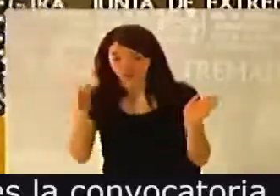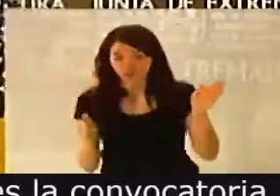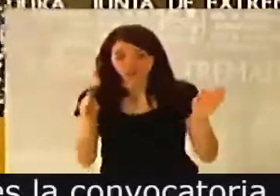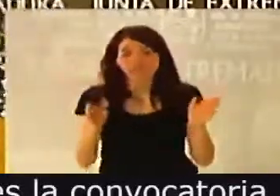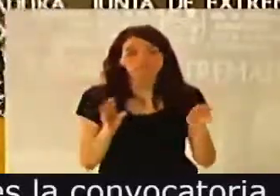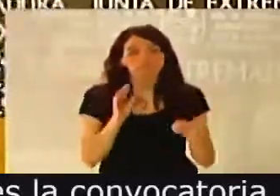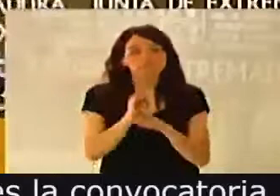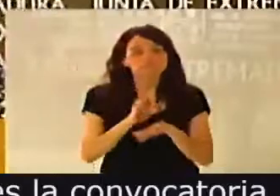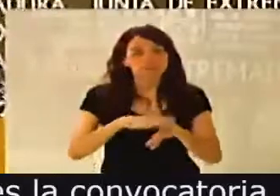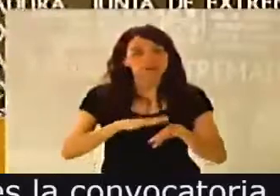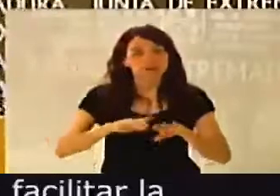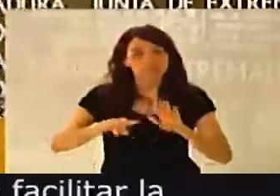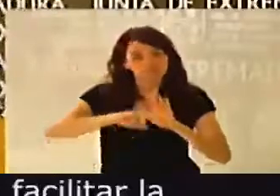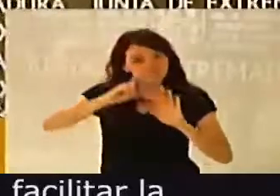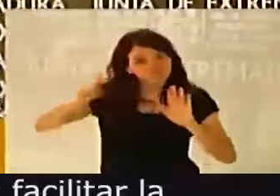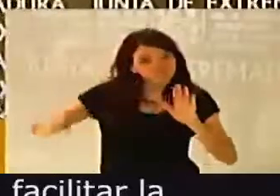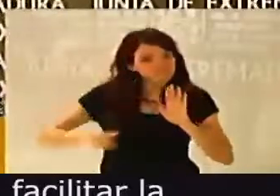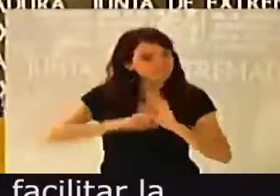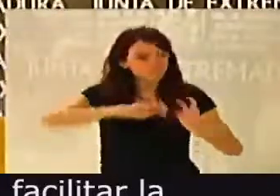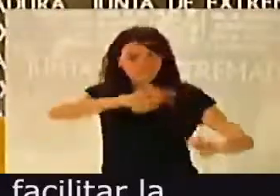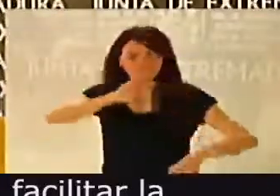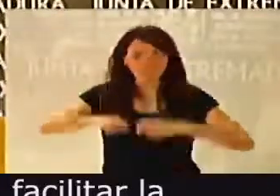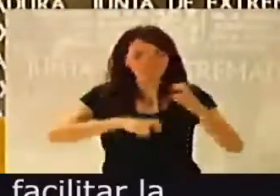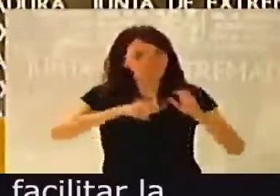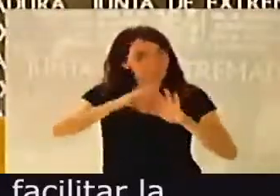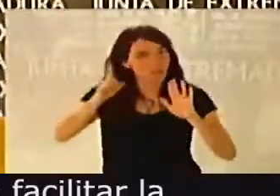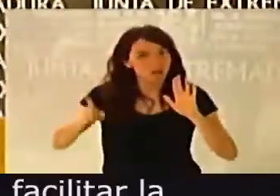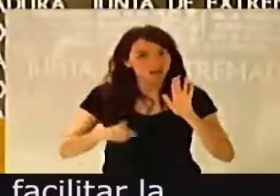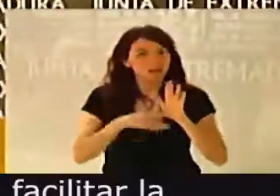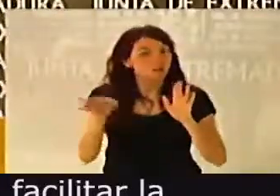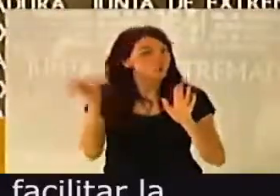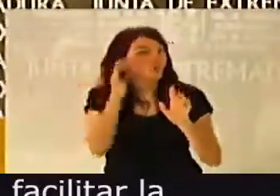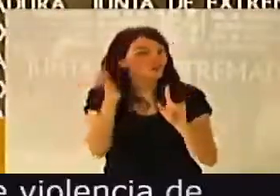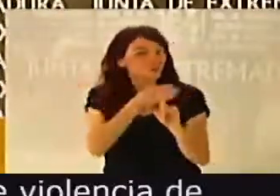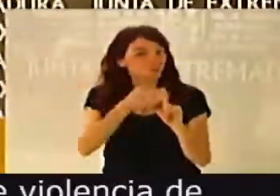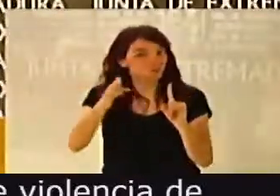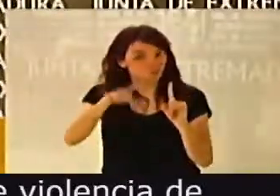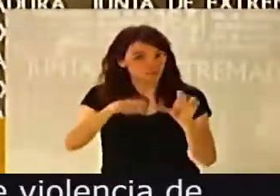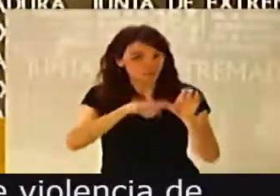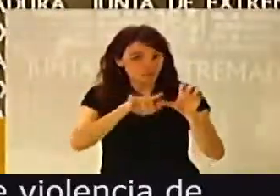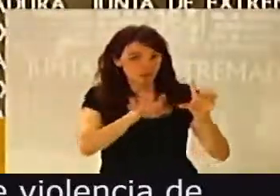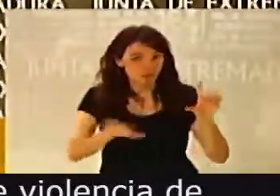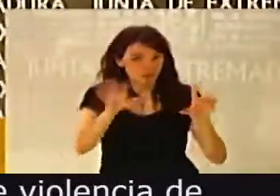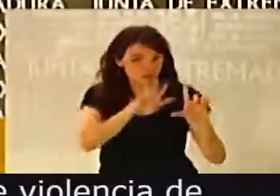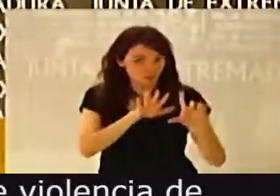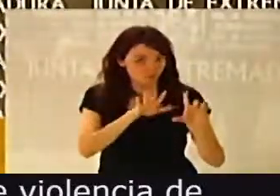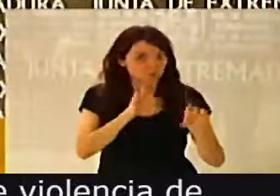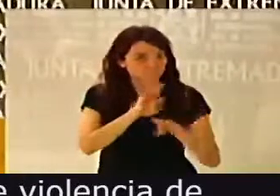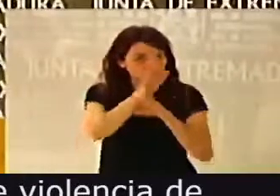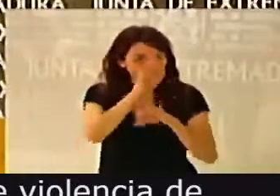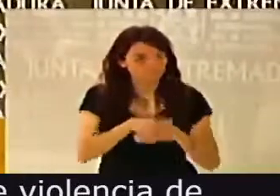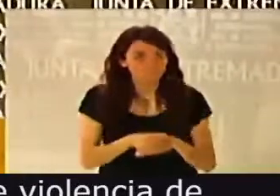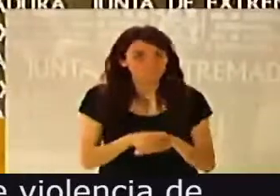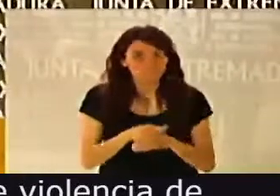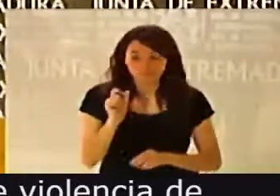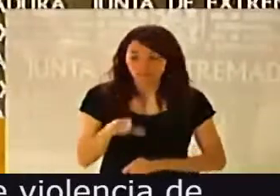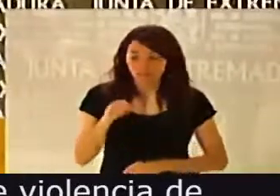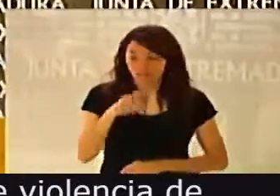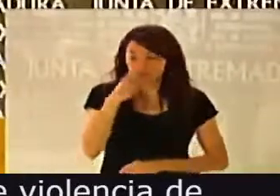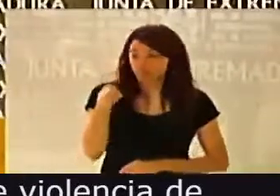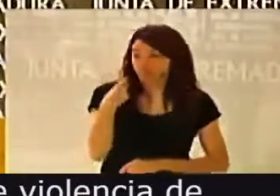recuperación integral de las mujeres víctimas de violencia de género de nuestra región. Unas ayudas que se vienen convocando en los últimos